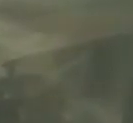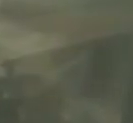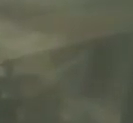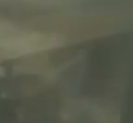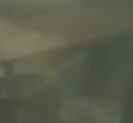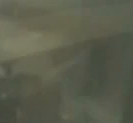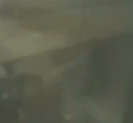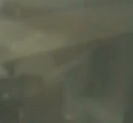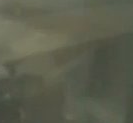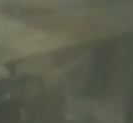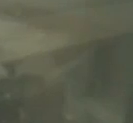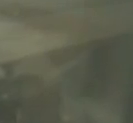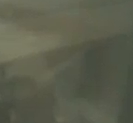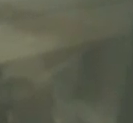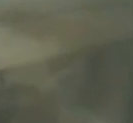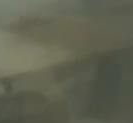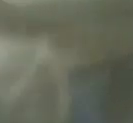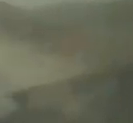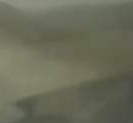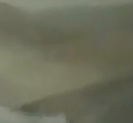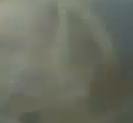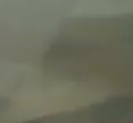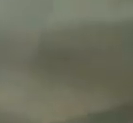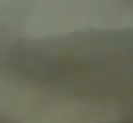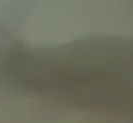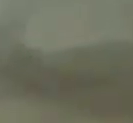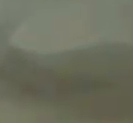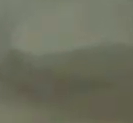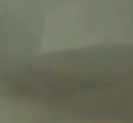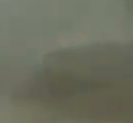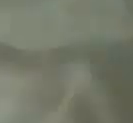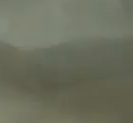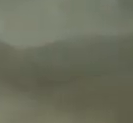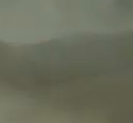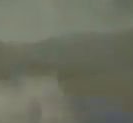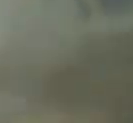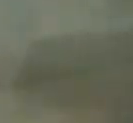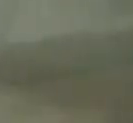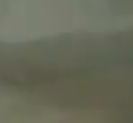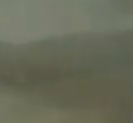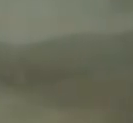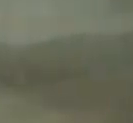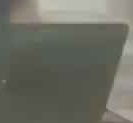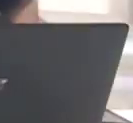la producción en el país. Con esta información desde el Estado Zulia vamos a volver al contacto.